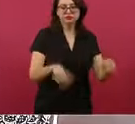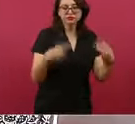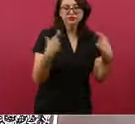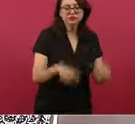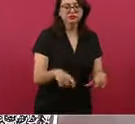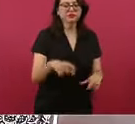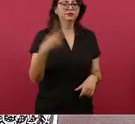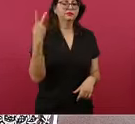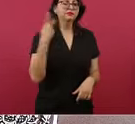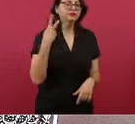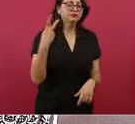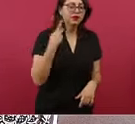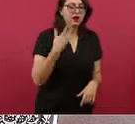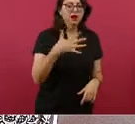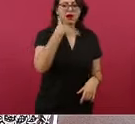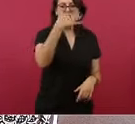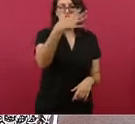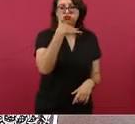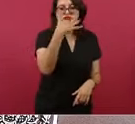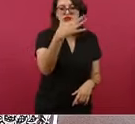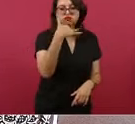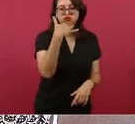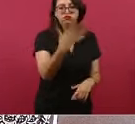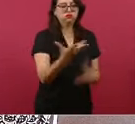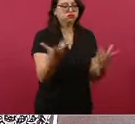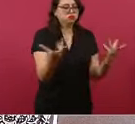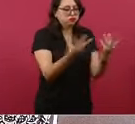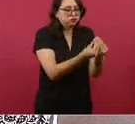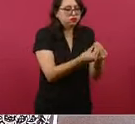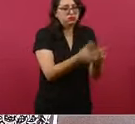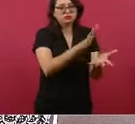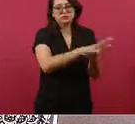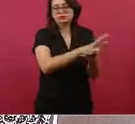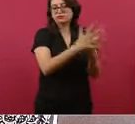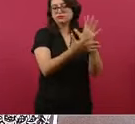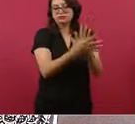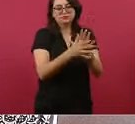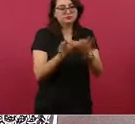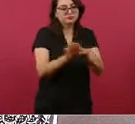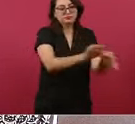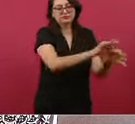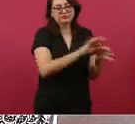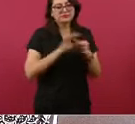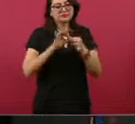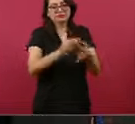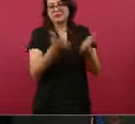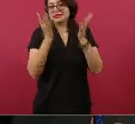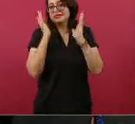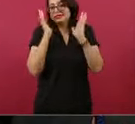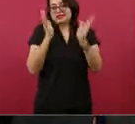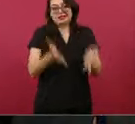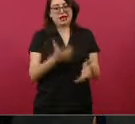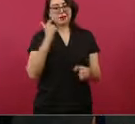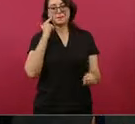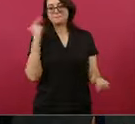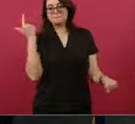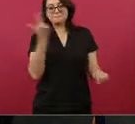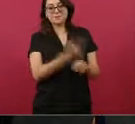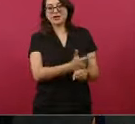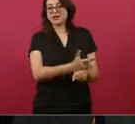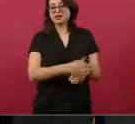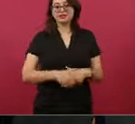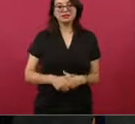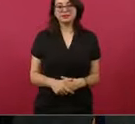al servicio de los grupos que antes mandaban en